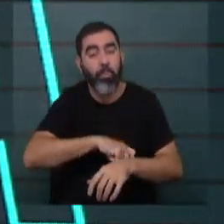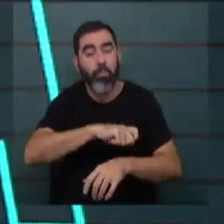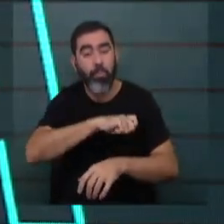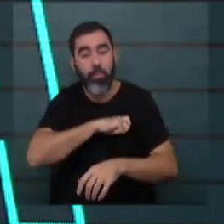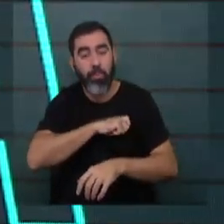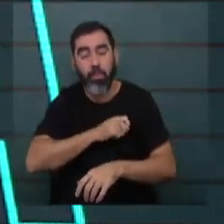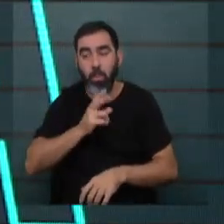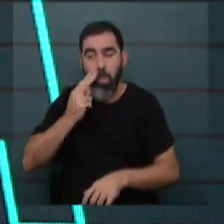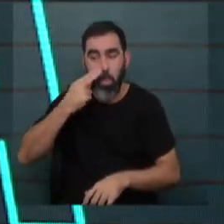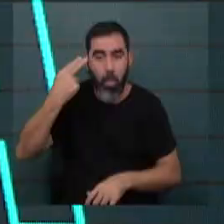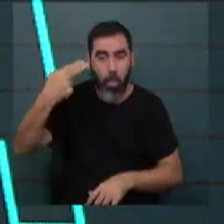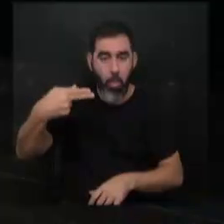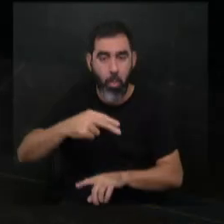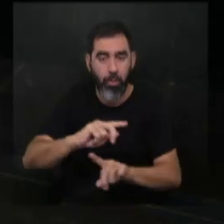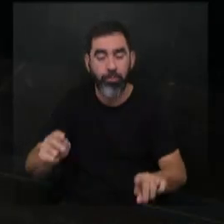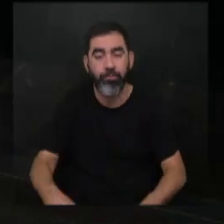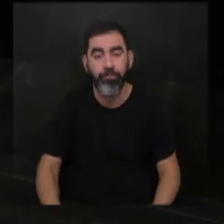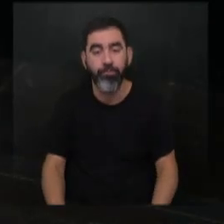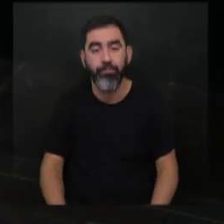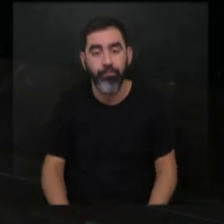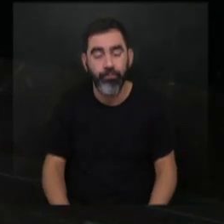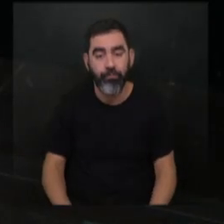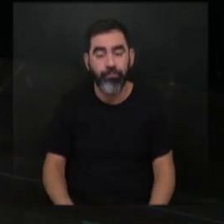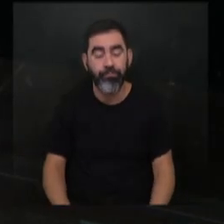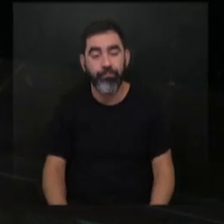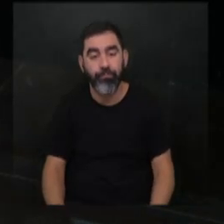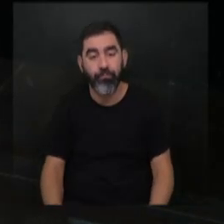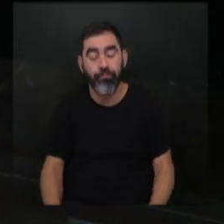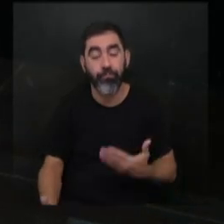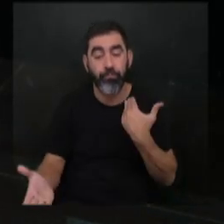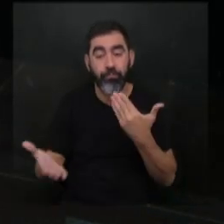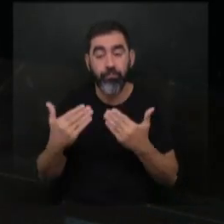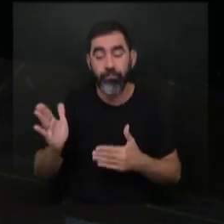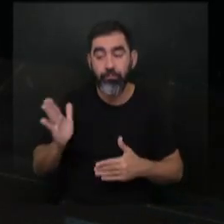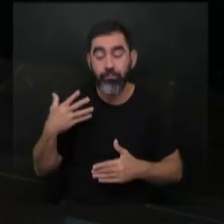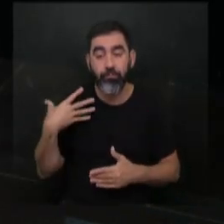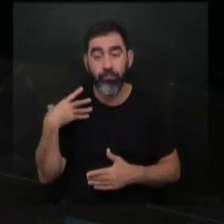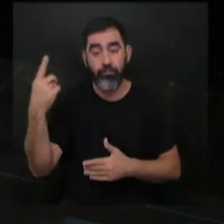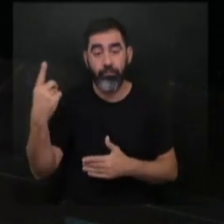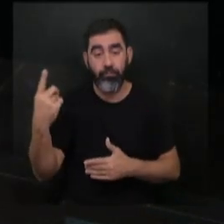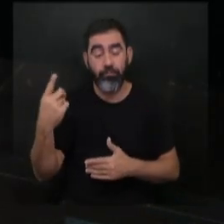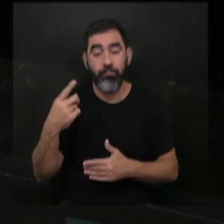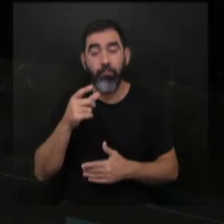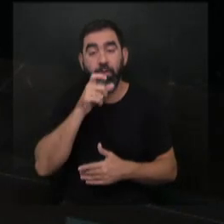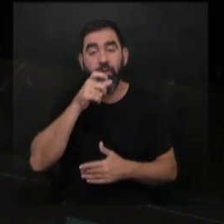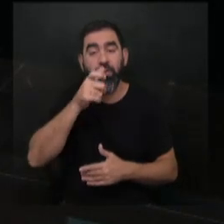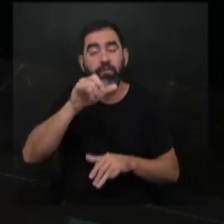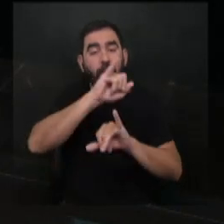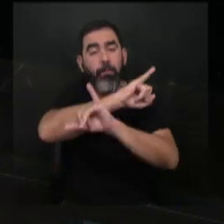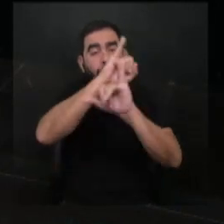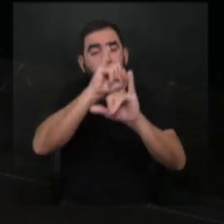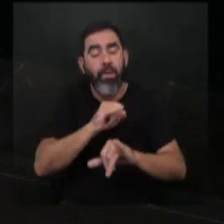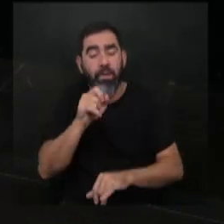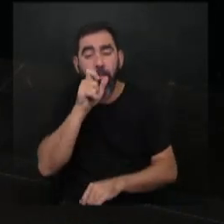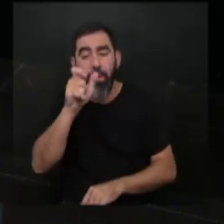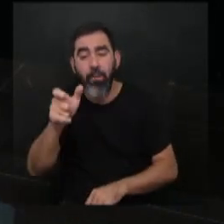finalmente no se cumplió. Hablé con Agustina Willard, directora de Salam, que quiere decir paz, además, no hay que